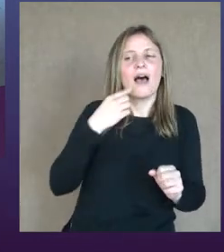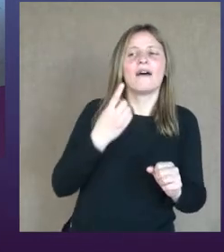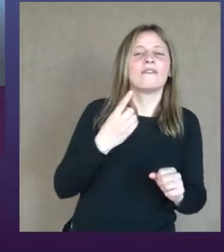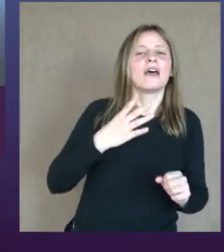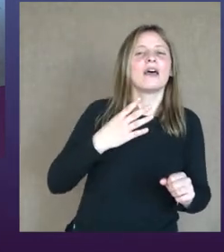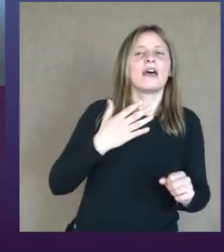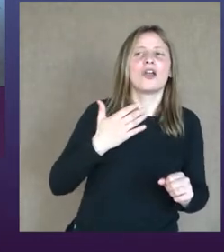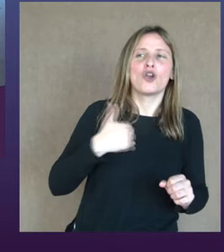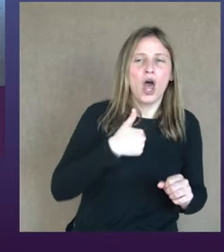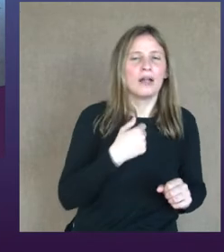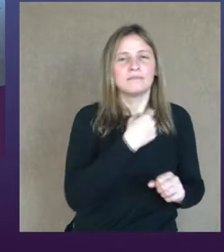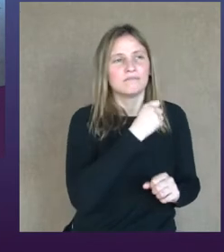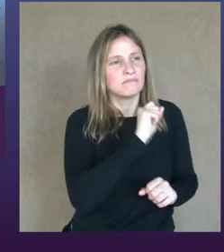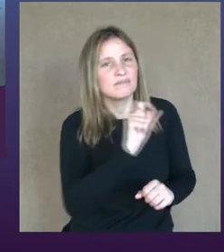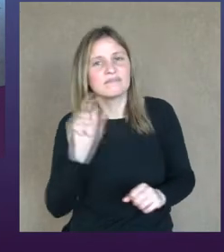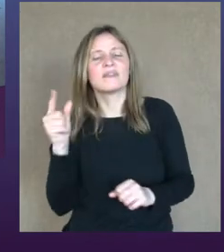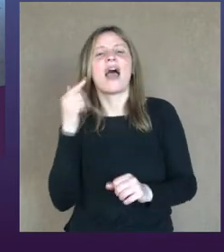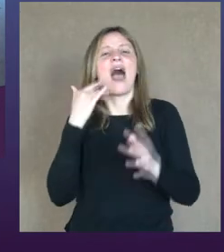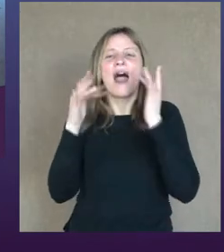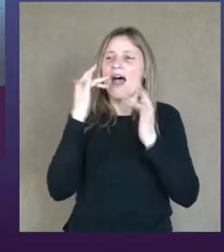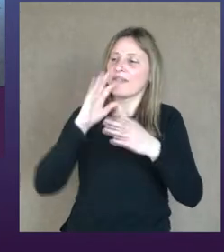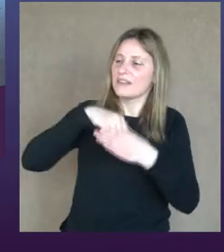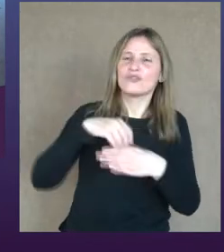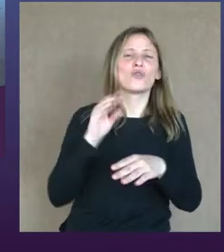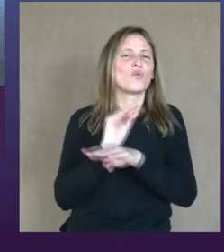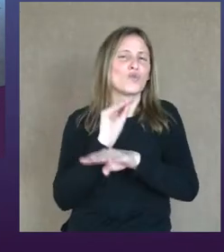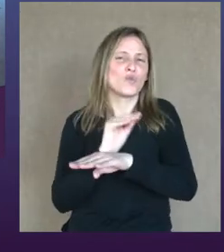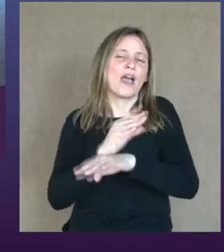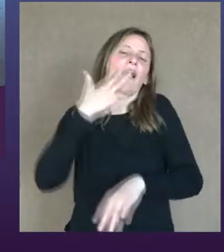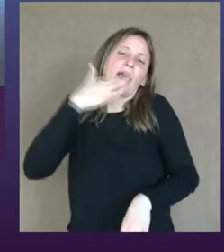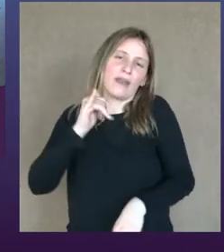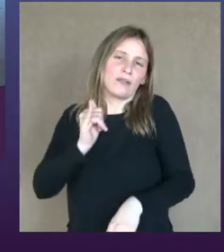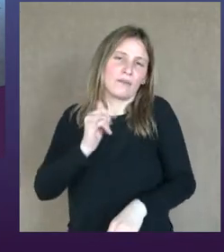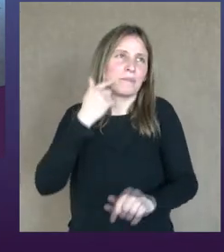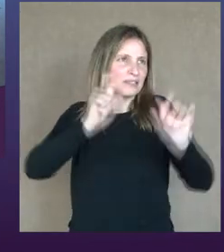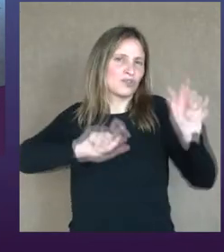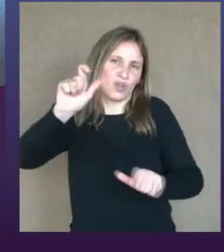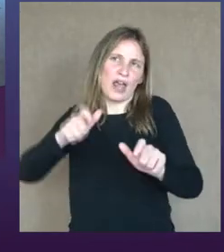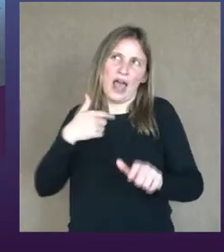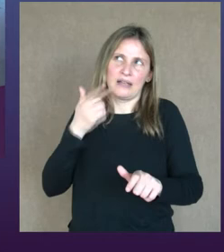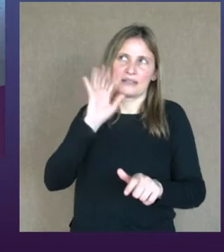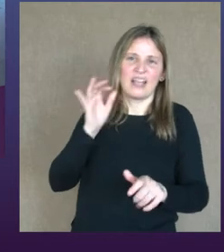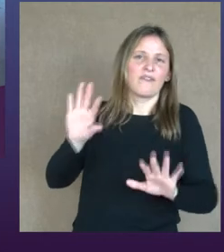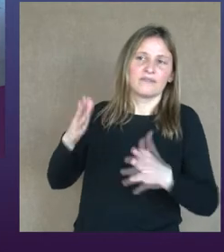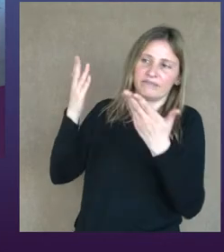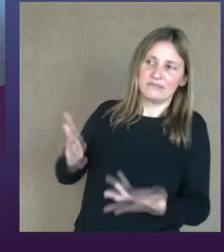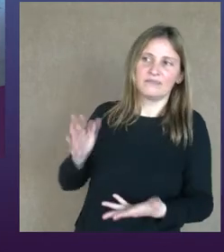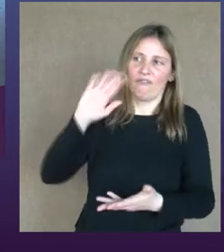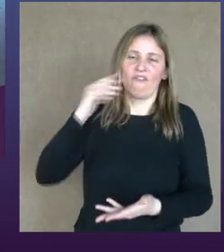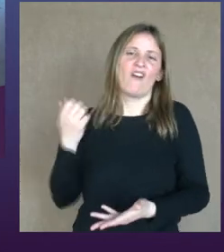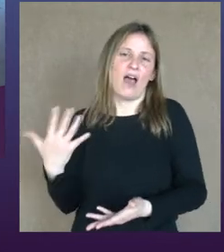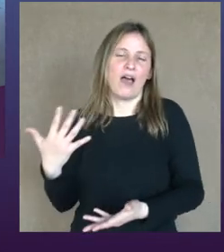artistas en las culturas. Creo que lo hay porque el público lo responde, pero sí es verdad que necesitamos de un